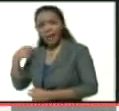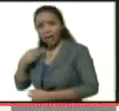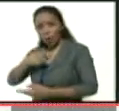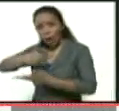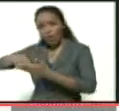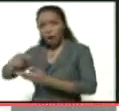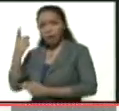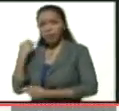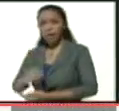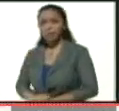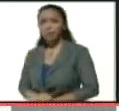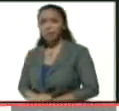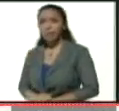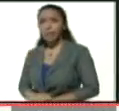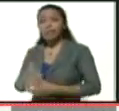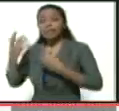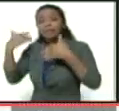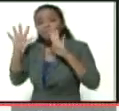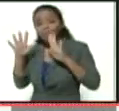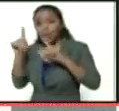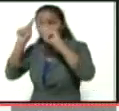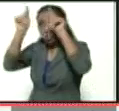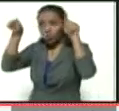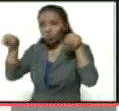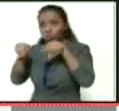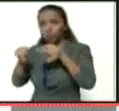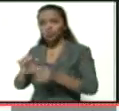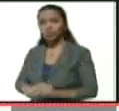ayer. Seguramente. En su cartelera.